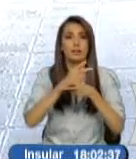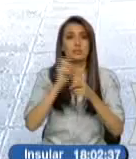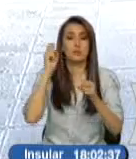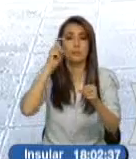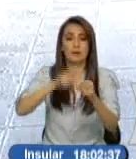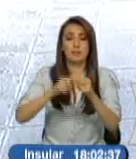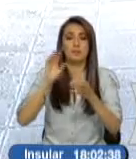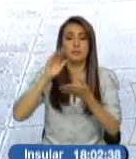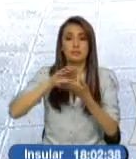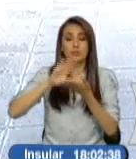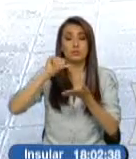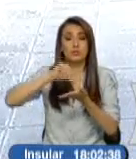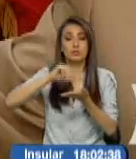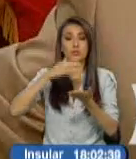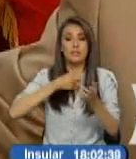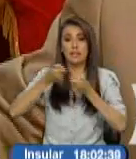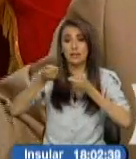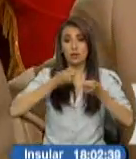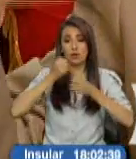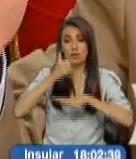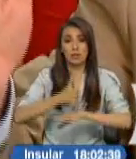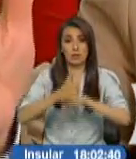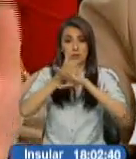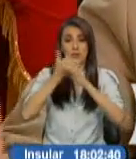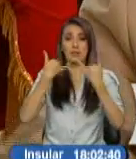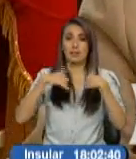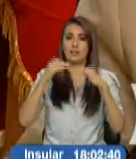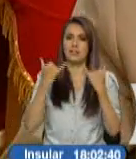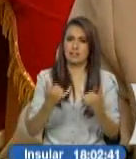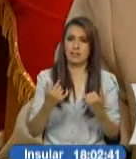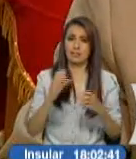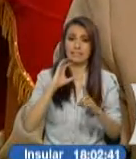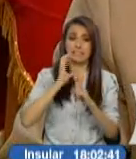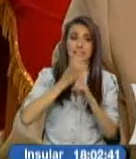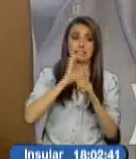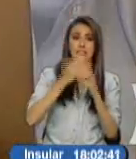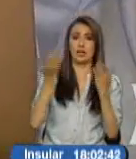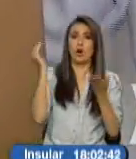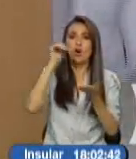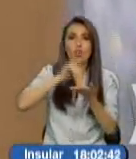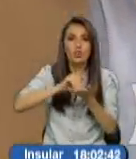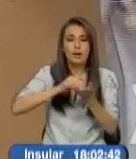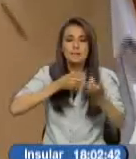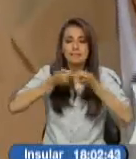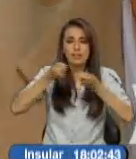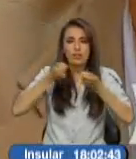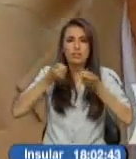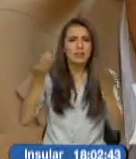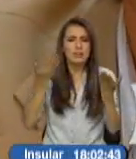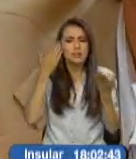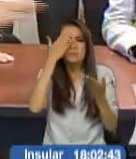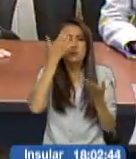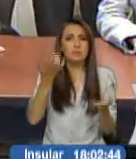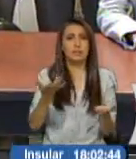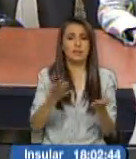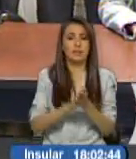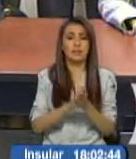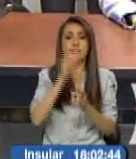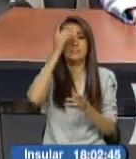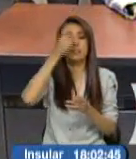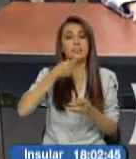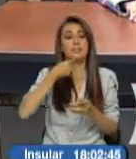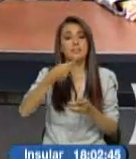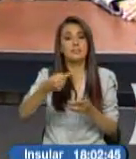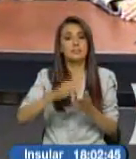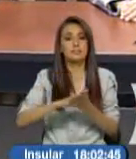encargado de elegir a las autoridades de control y ahora mismo cuestionado por reelegir a Carlos Pollitt como contralor a través de la Comisión Ciudadana, se decía que